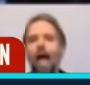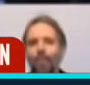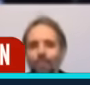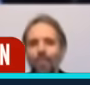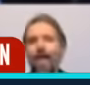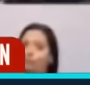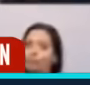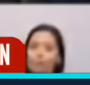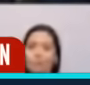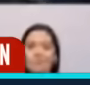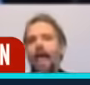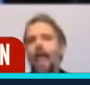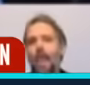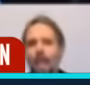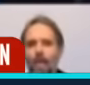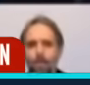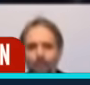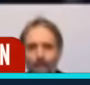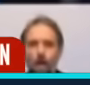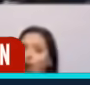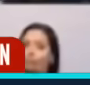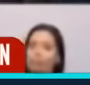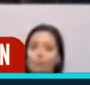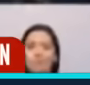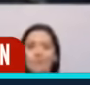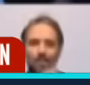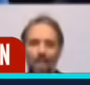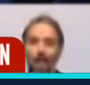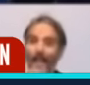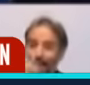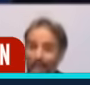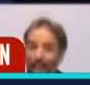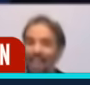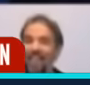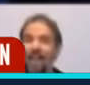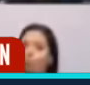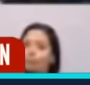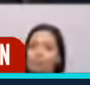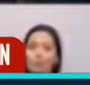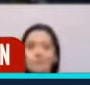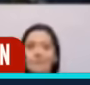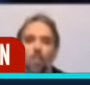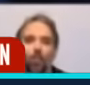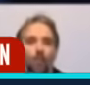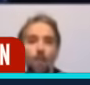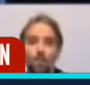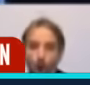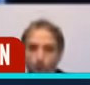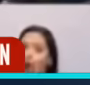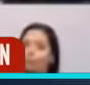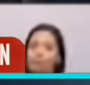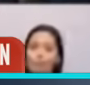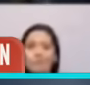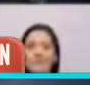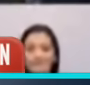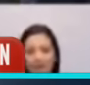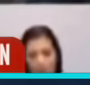el empleo, los salarios reales, la cantidad de pobres e indigente.